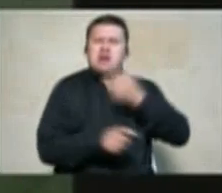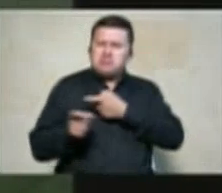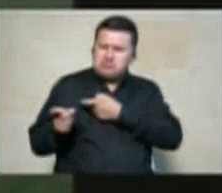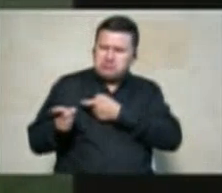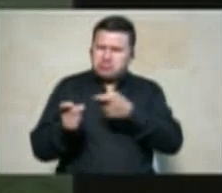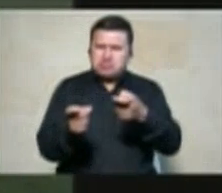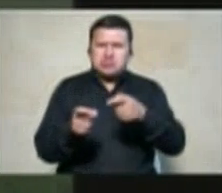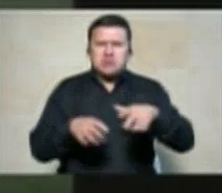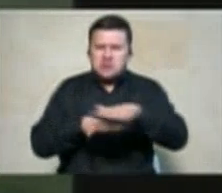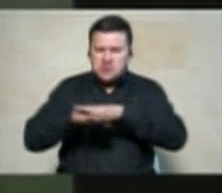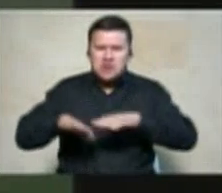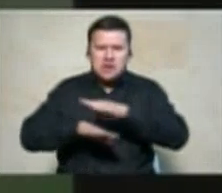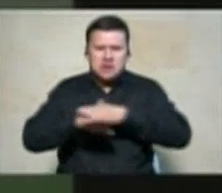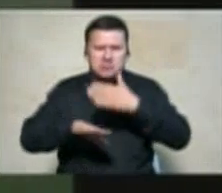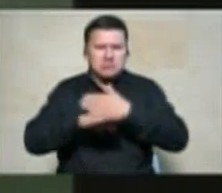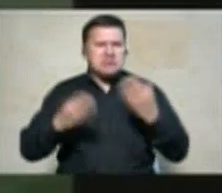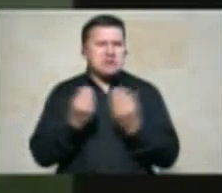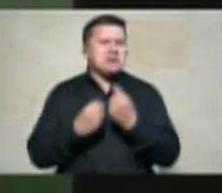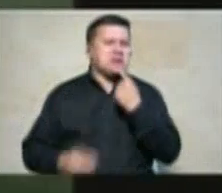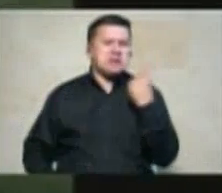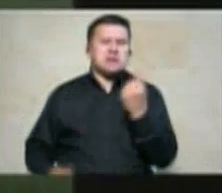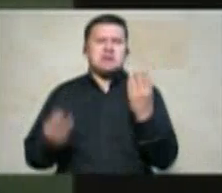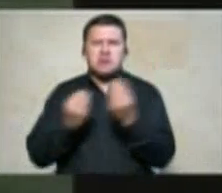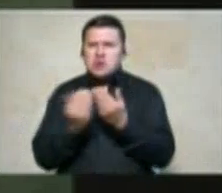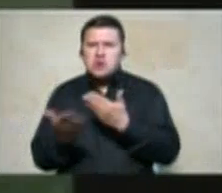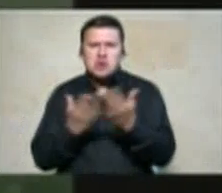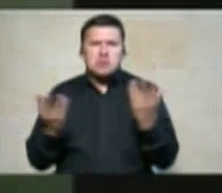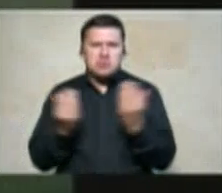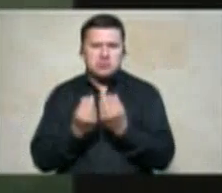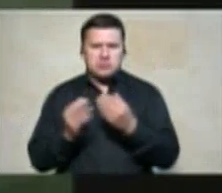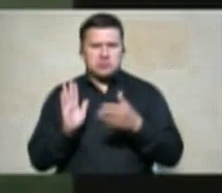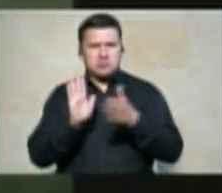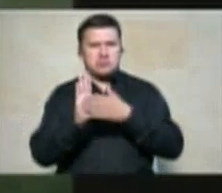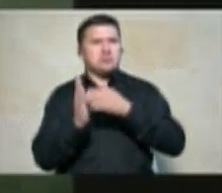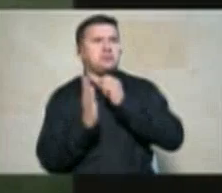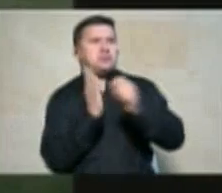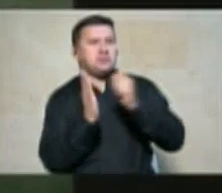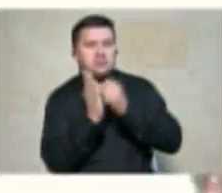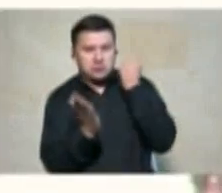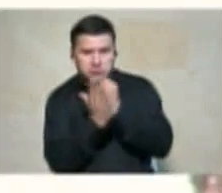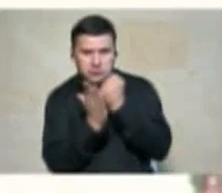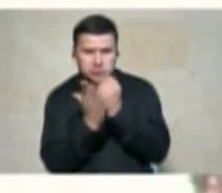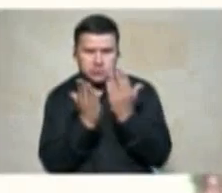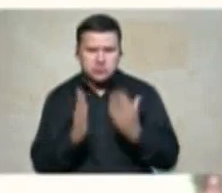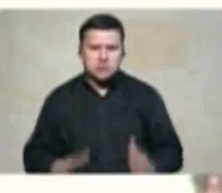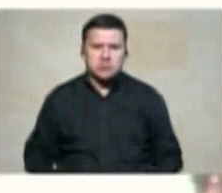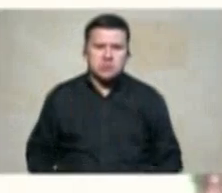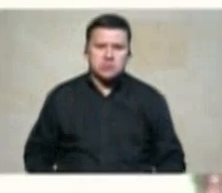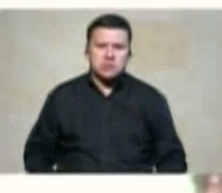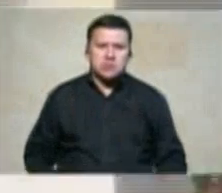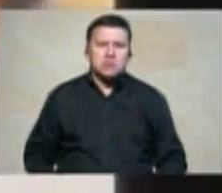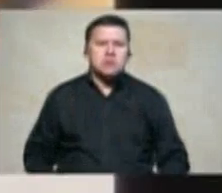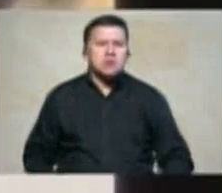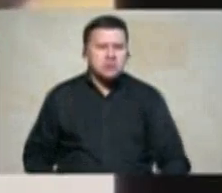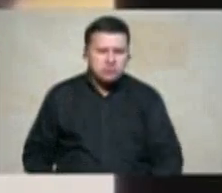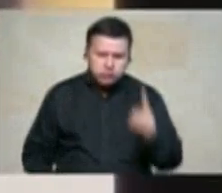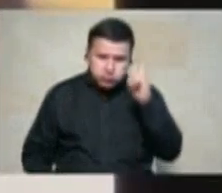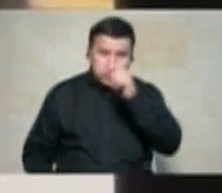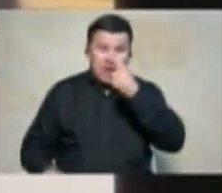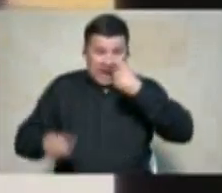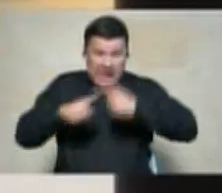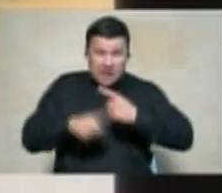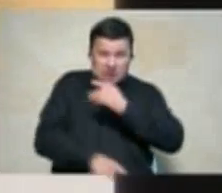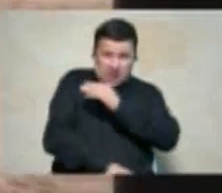exhibieran escrituras con sus firmas. Sabiamente. De la presencia de paramilitares en San Ángel no solo daban cuenta los informes de